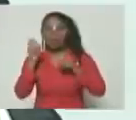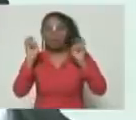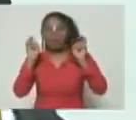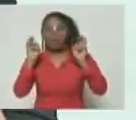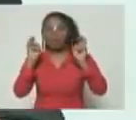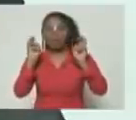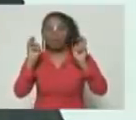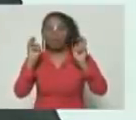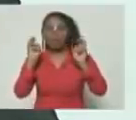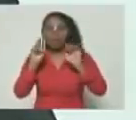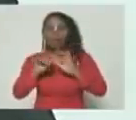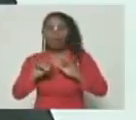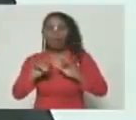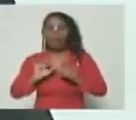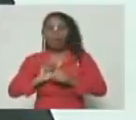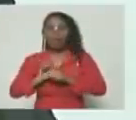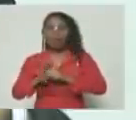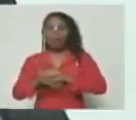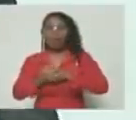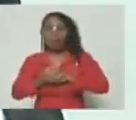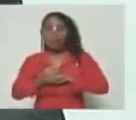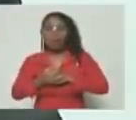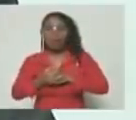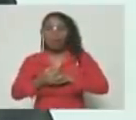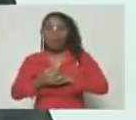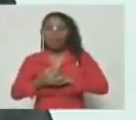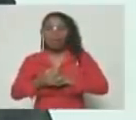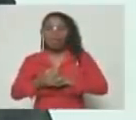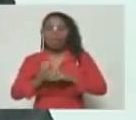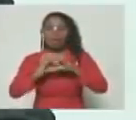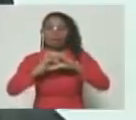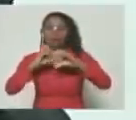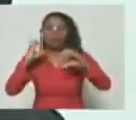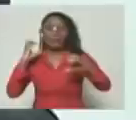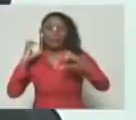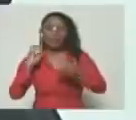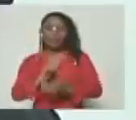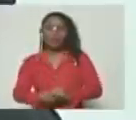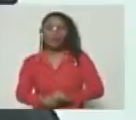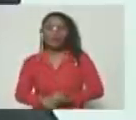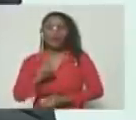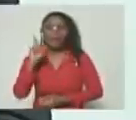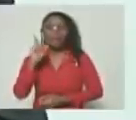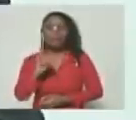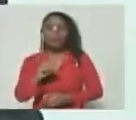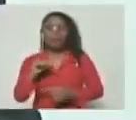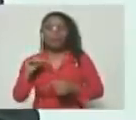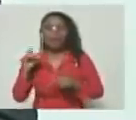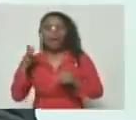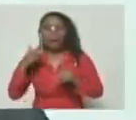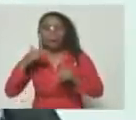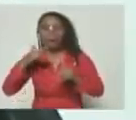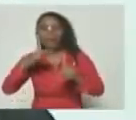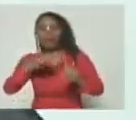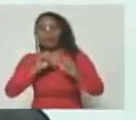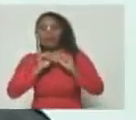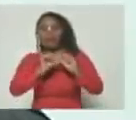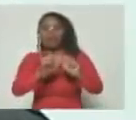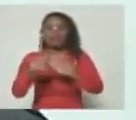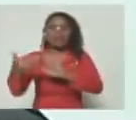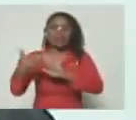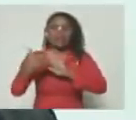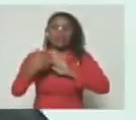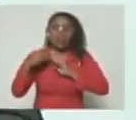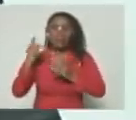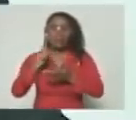pandemia, del transporte, pero también de todas las amenazas permanentes, que el que